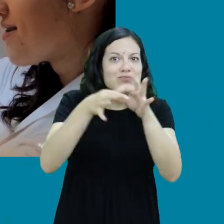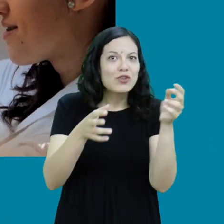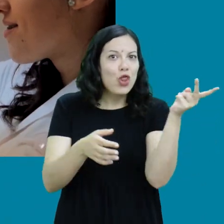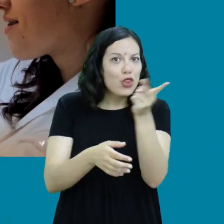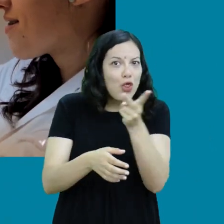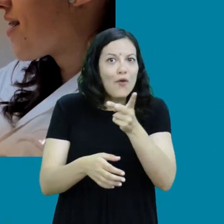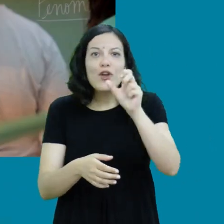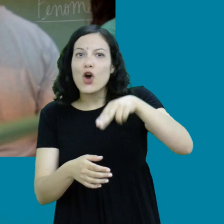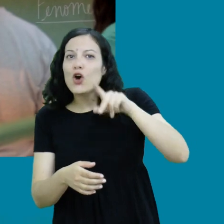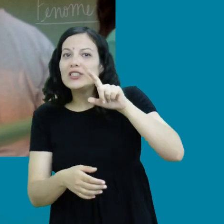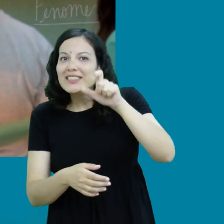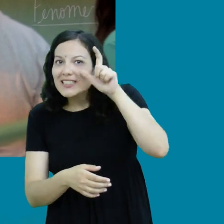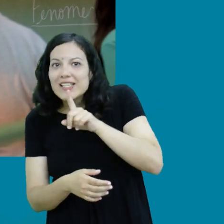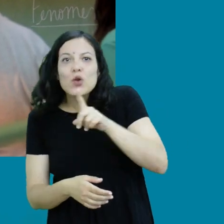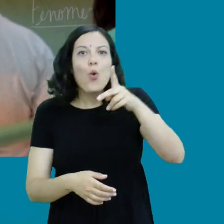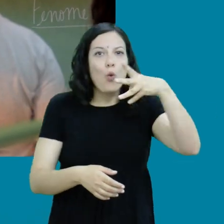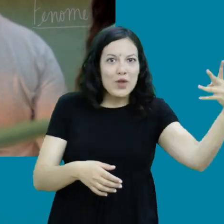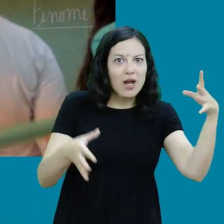la UNER y el CONICET.